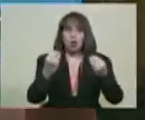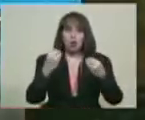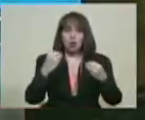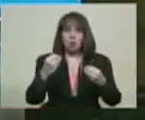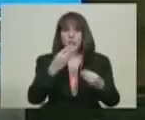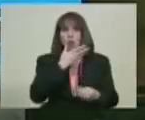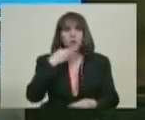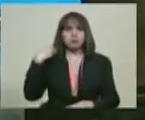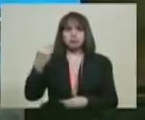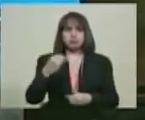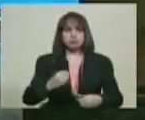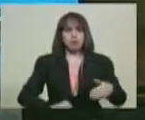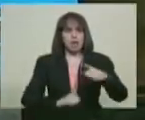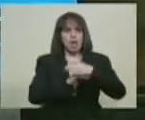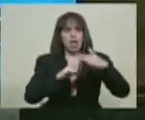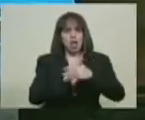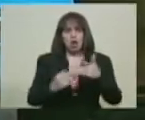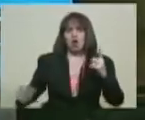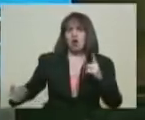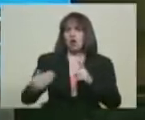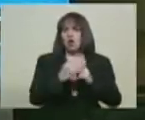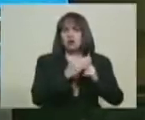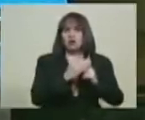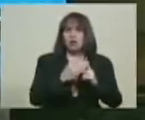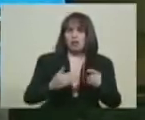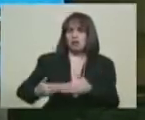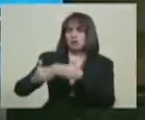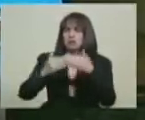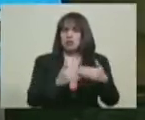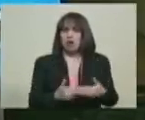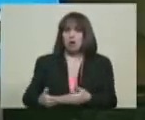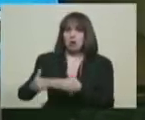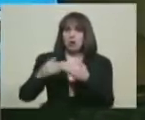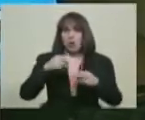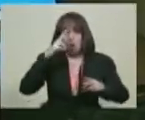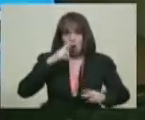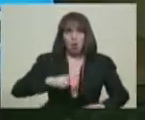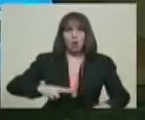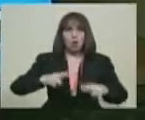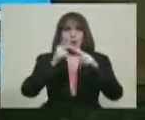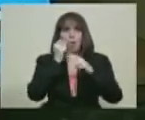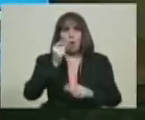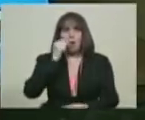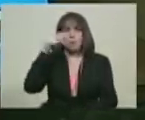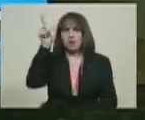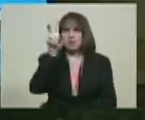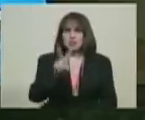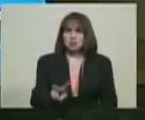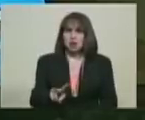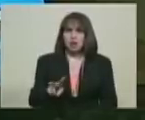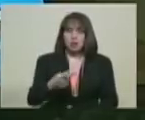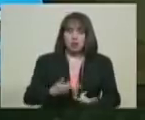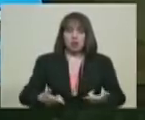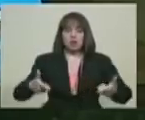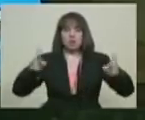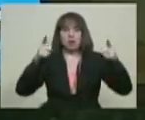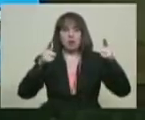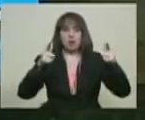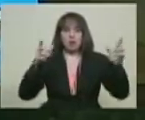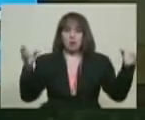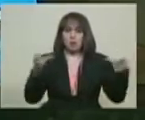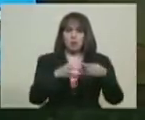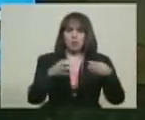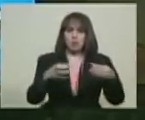Afrojuvenil Antiimperialista José Leonardo Chirino, en honor al sambo venezolano que directó, que liberó una